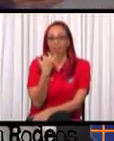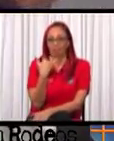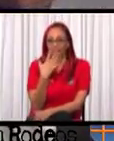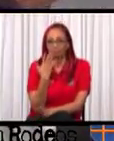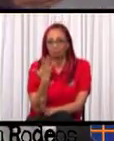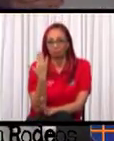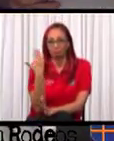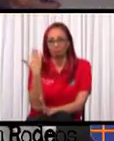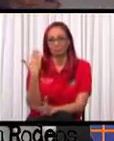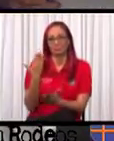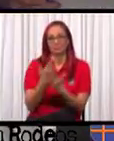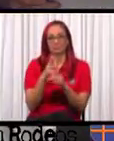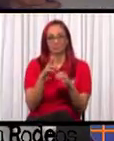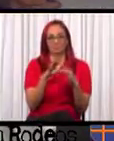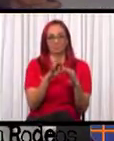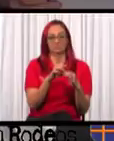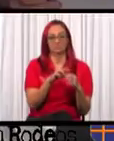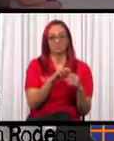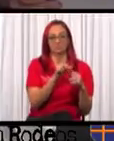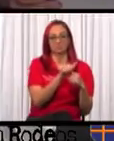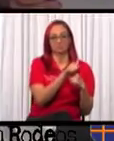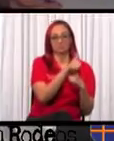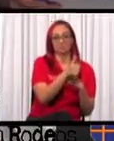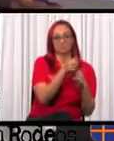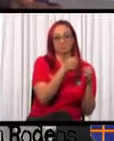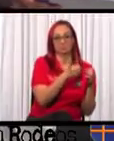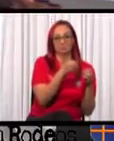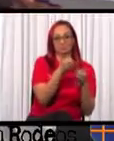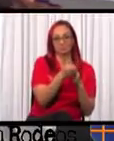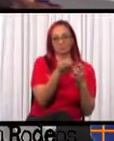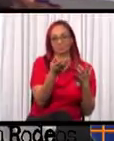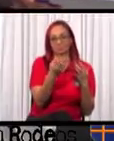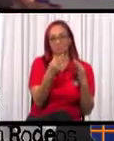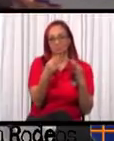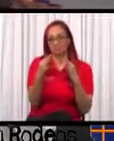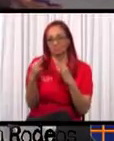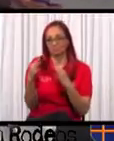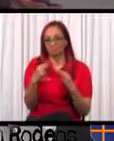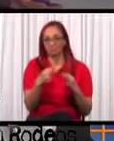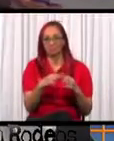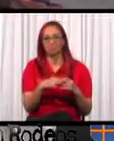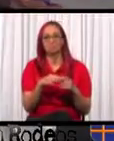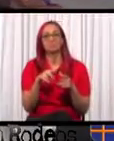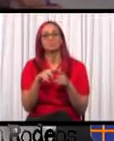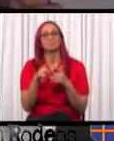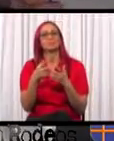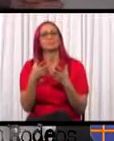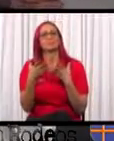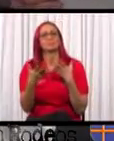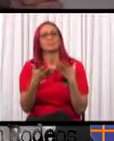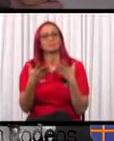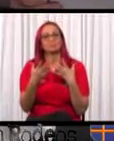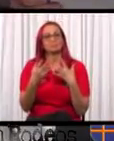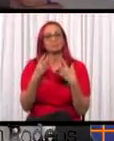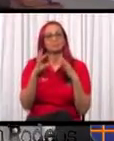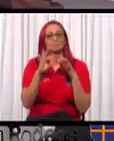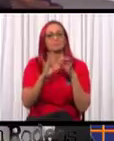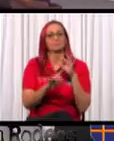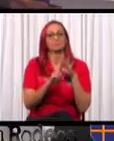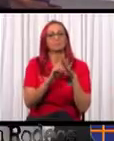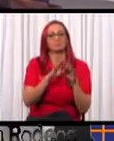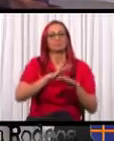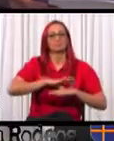Nacional y otras organizaciones interinstitucionales lo pronostican con suficiente